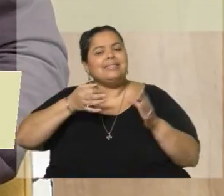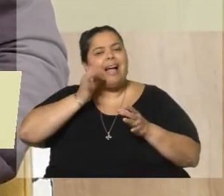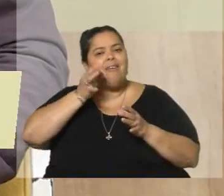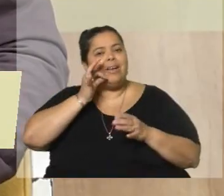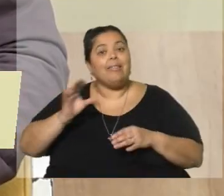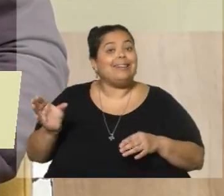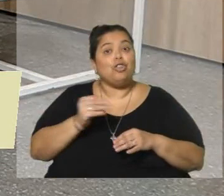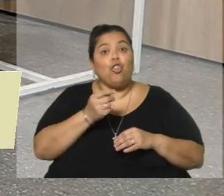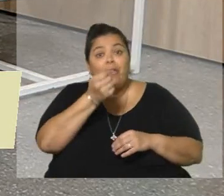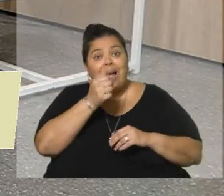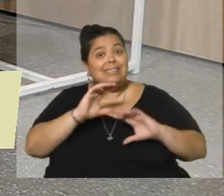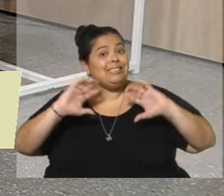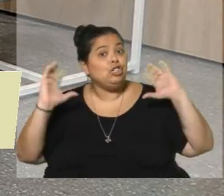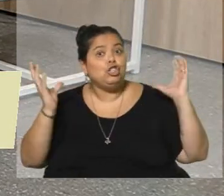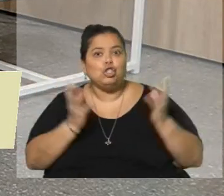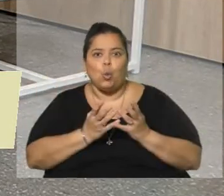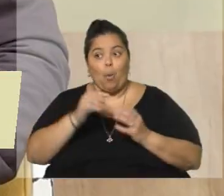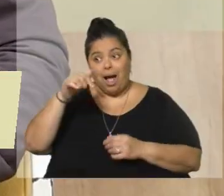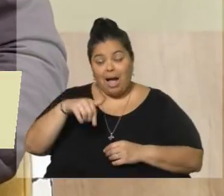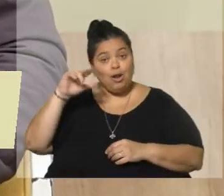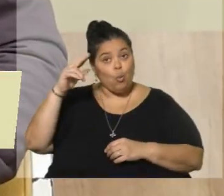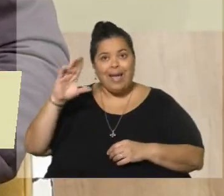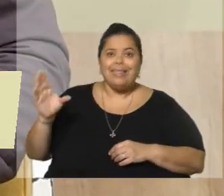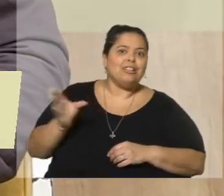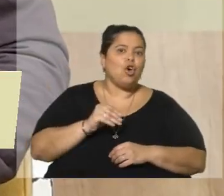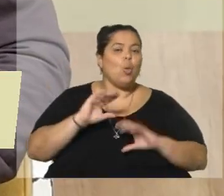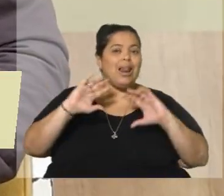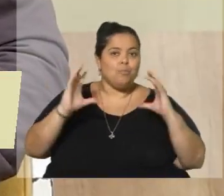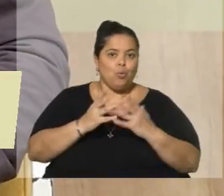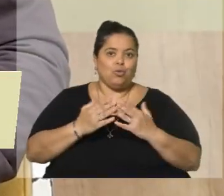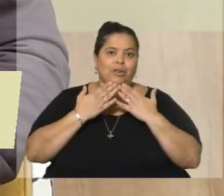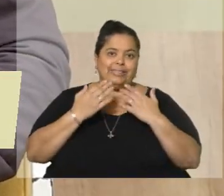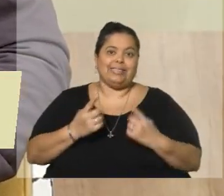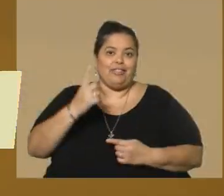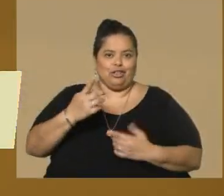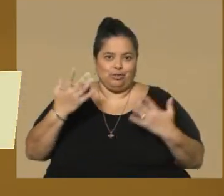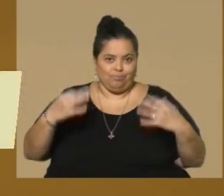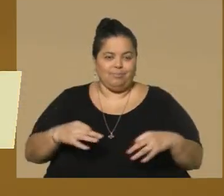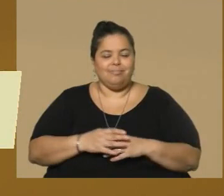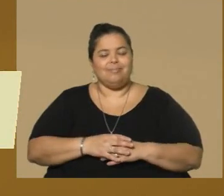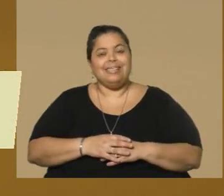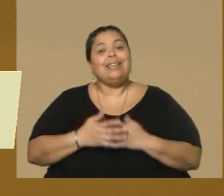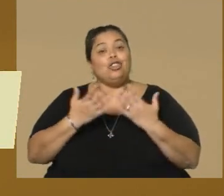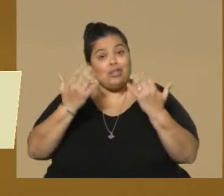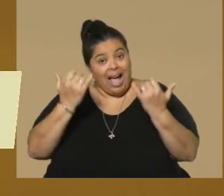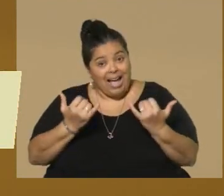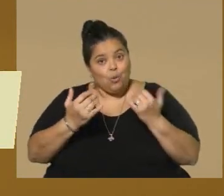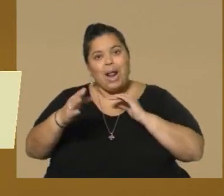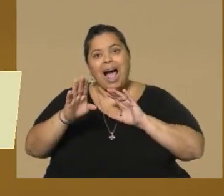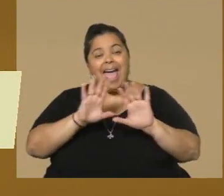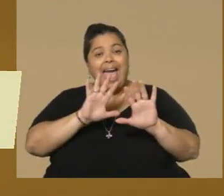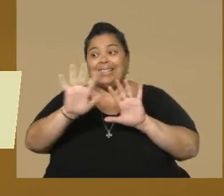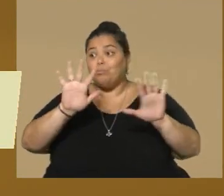de Prácticamente todo Hoy acá en Uruguay de todo el mundo Gracias a Dios de todo el mundo lo que permite que haya una Expo café